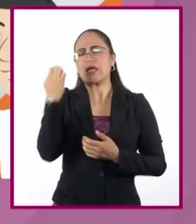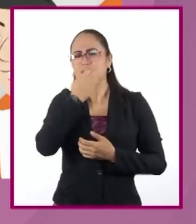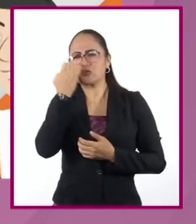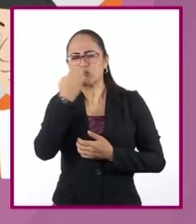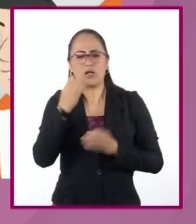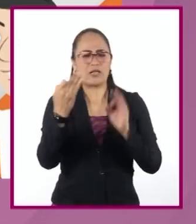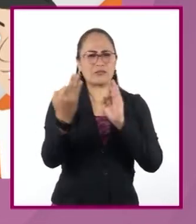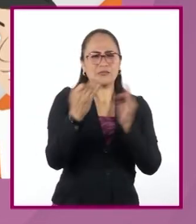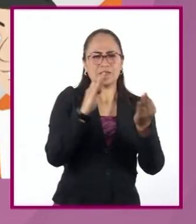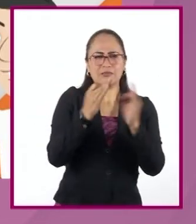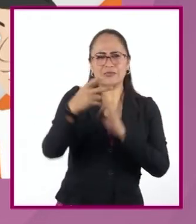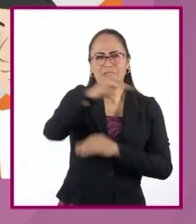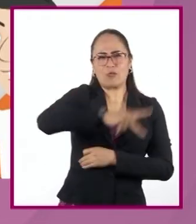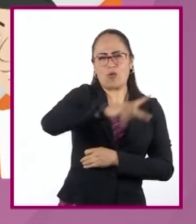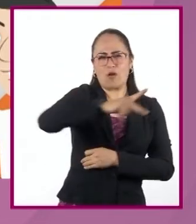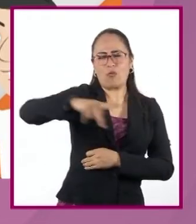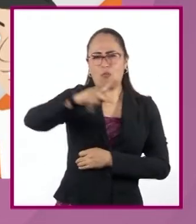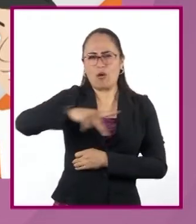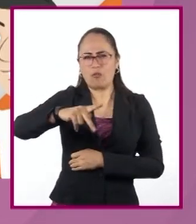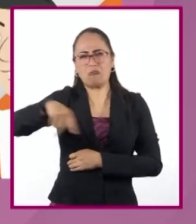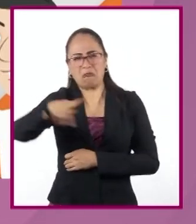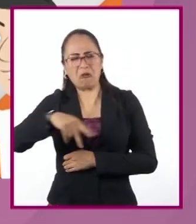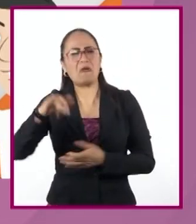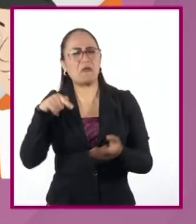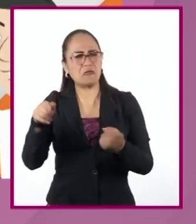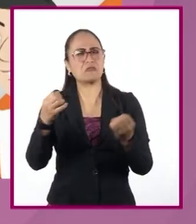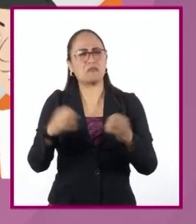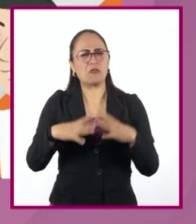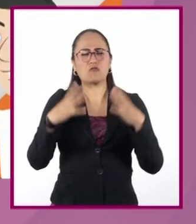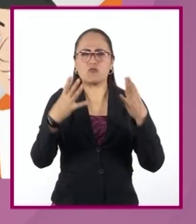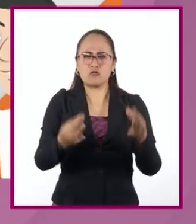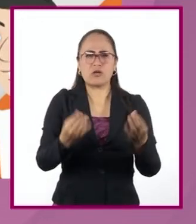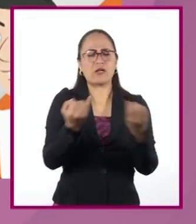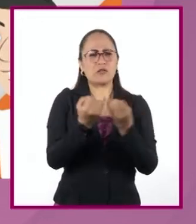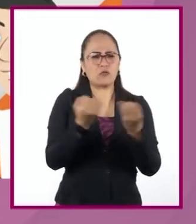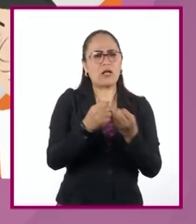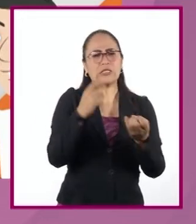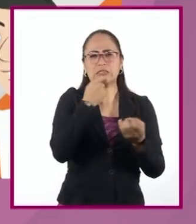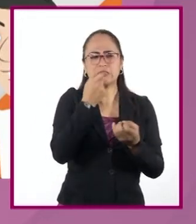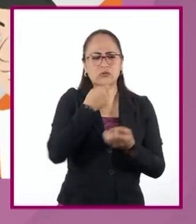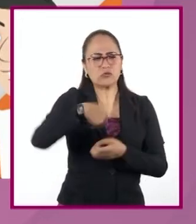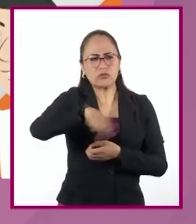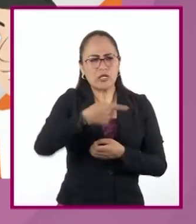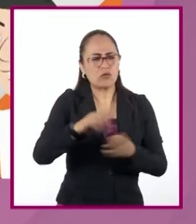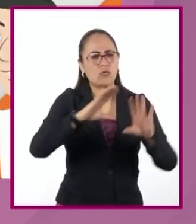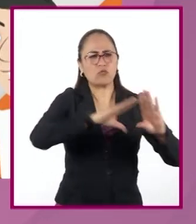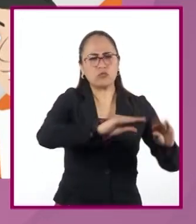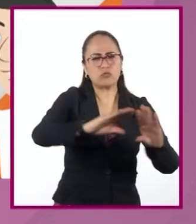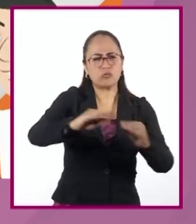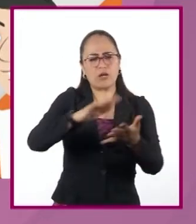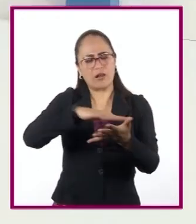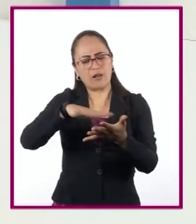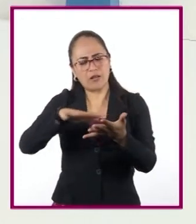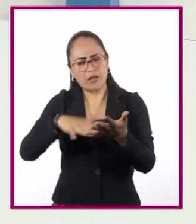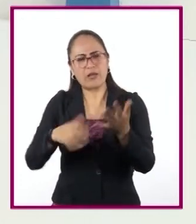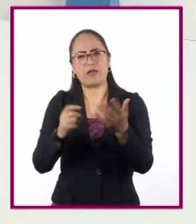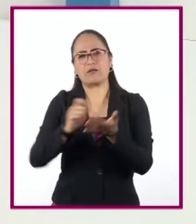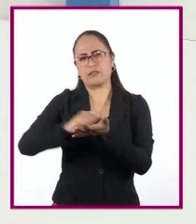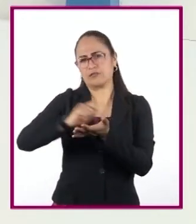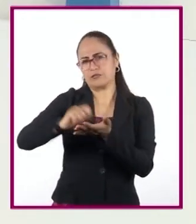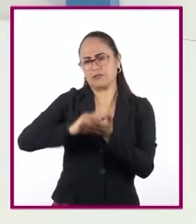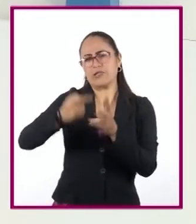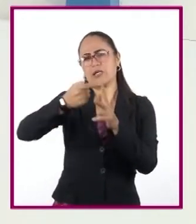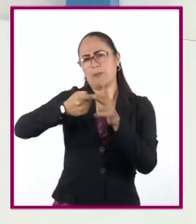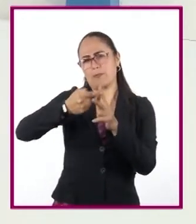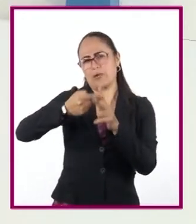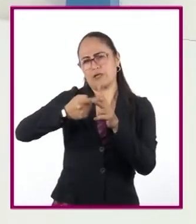los pueblos, apoyadas por los vecinos. Se enseñaban a los niños a leer, escribir y contar. Los